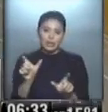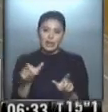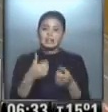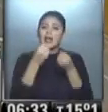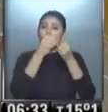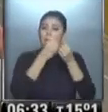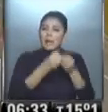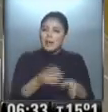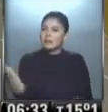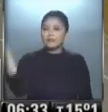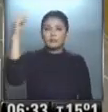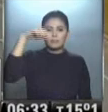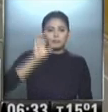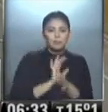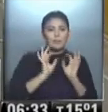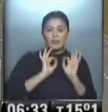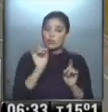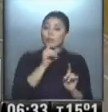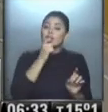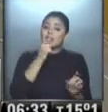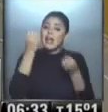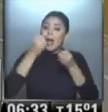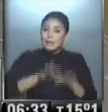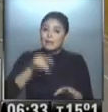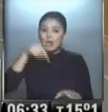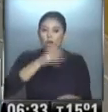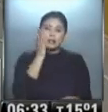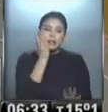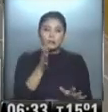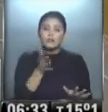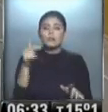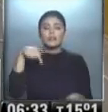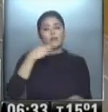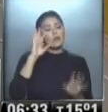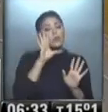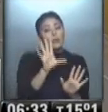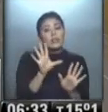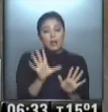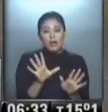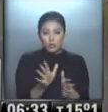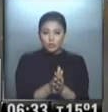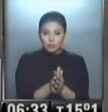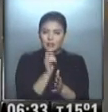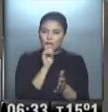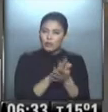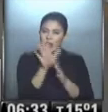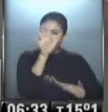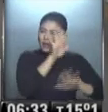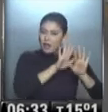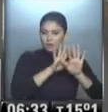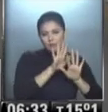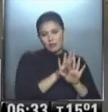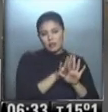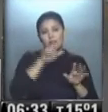a volver de sus mini vacaciones, pero cuando lo empiece a hacer, a tener mucho cuidado con respecto a lo que tiene que ver con la neblina. Por otra parte,